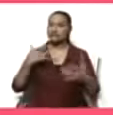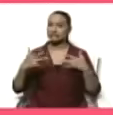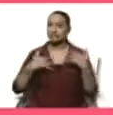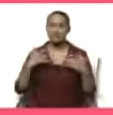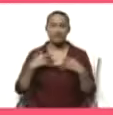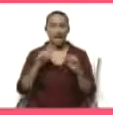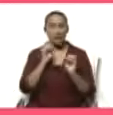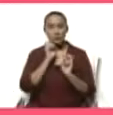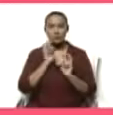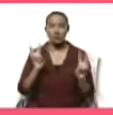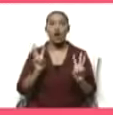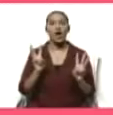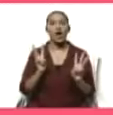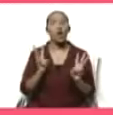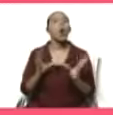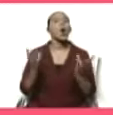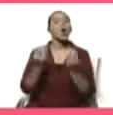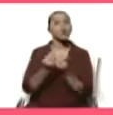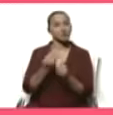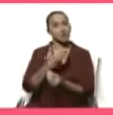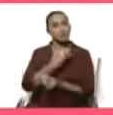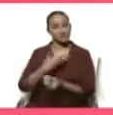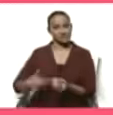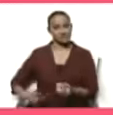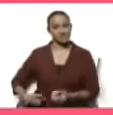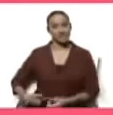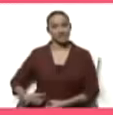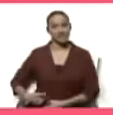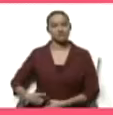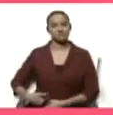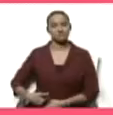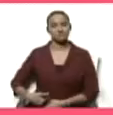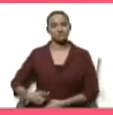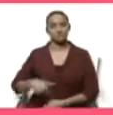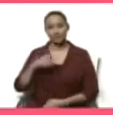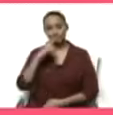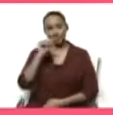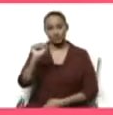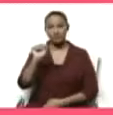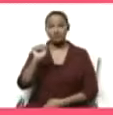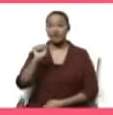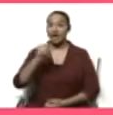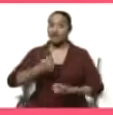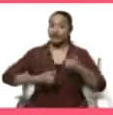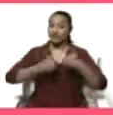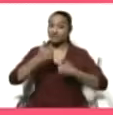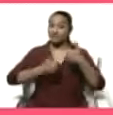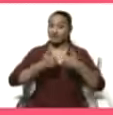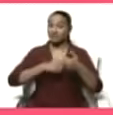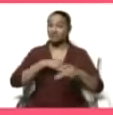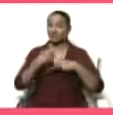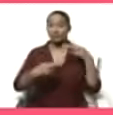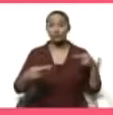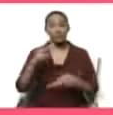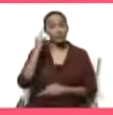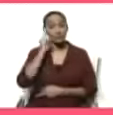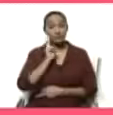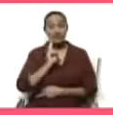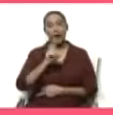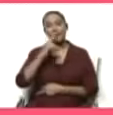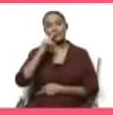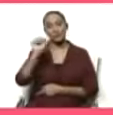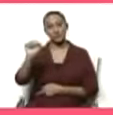con el hermano presidente de nuestro partido y candidato de la Revolución bolivariana Nicolás